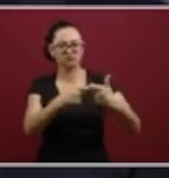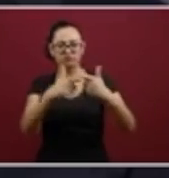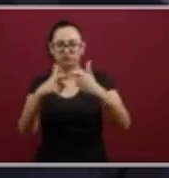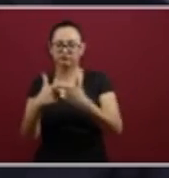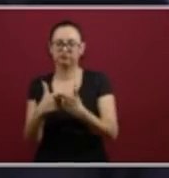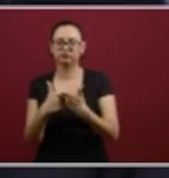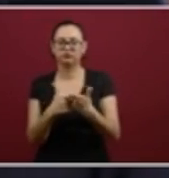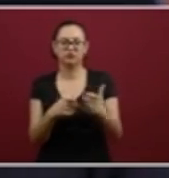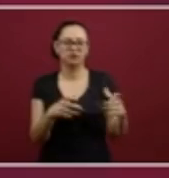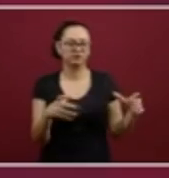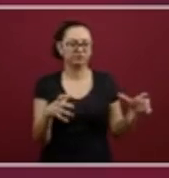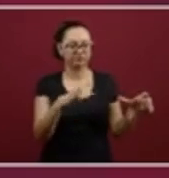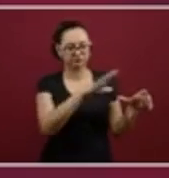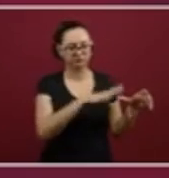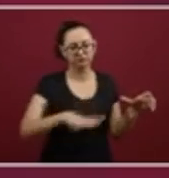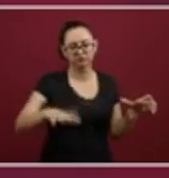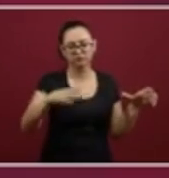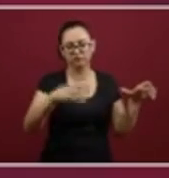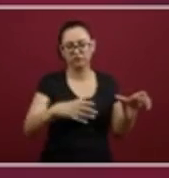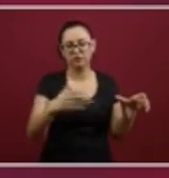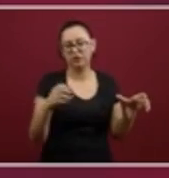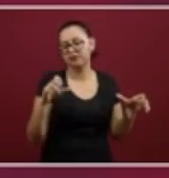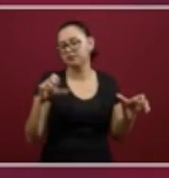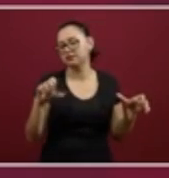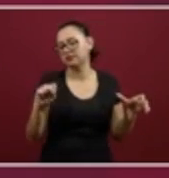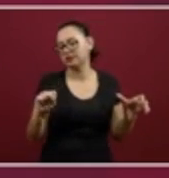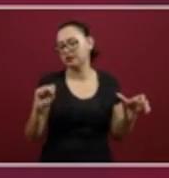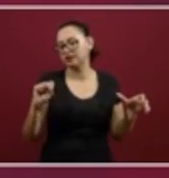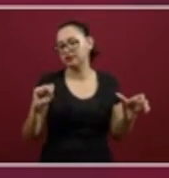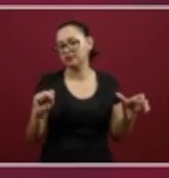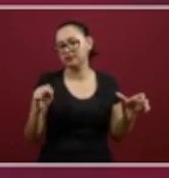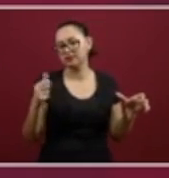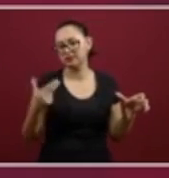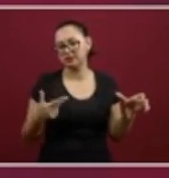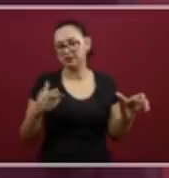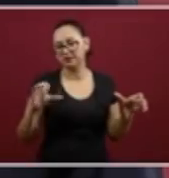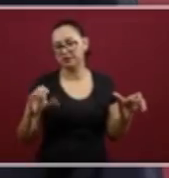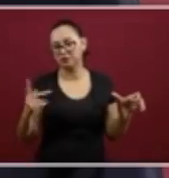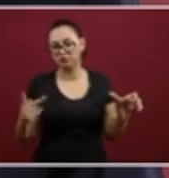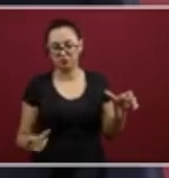Hacienda ya no siga exprimiendo a Pemex,